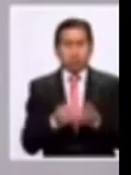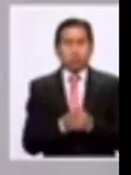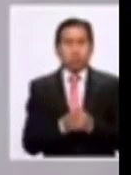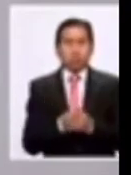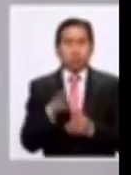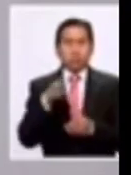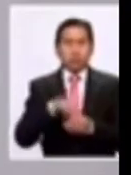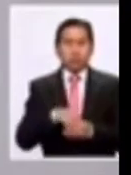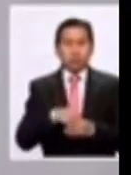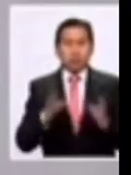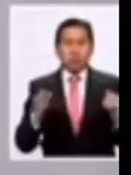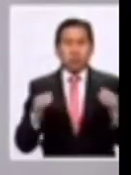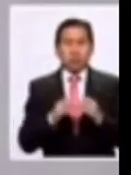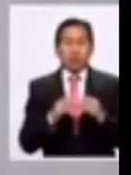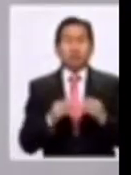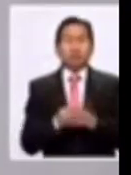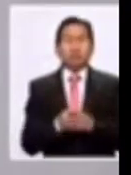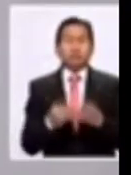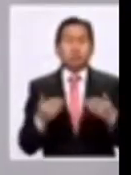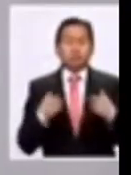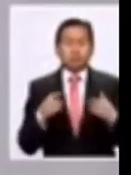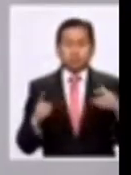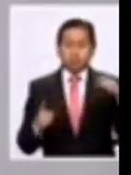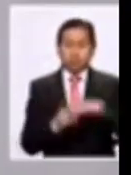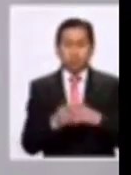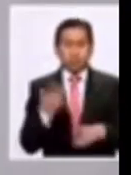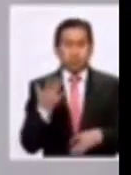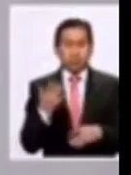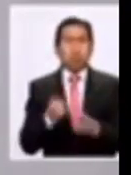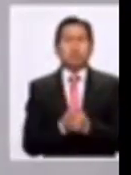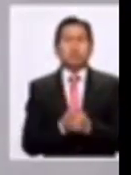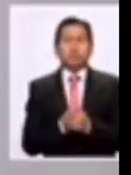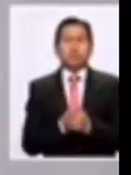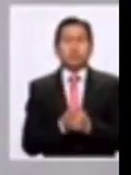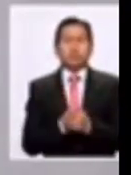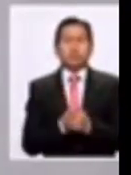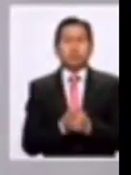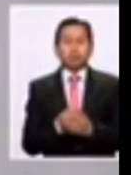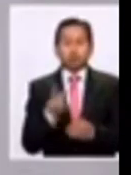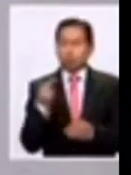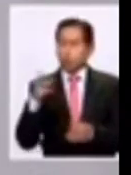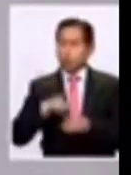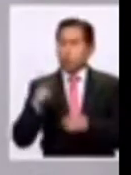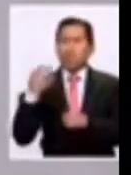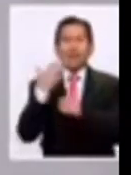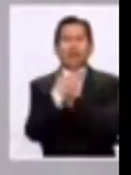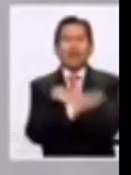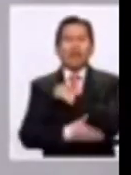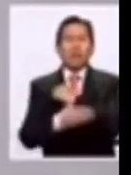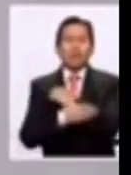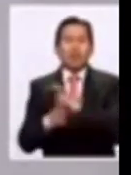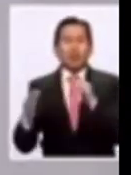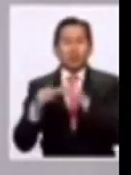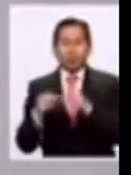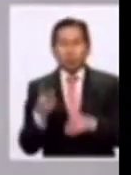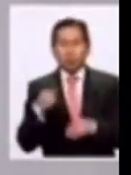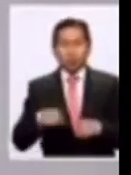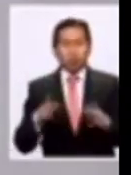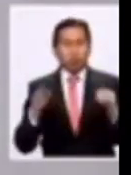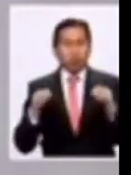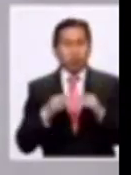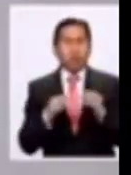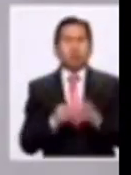departamento de la paz se han dado cinco casos dos en patacamaya dos en la paz